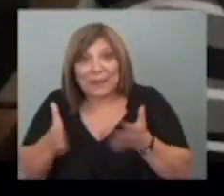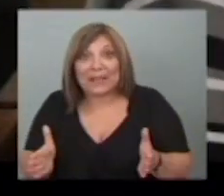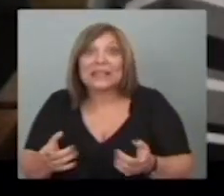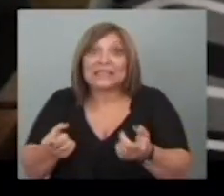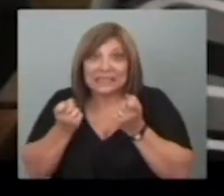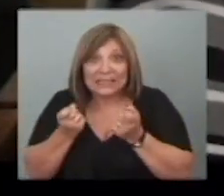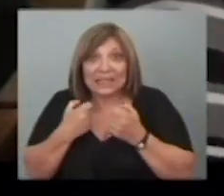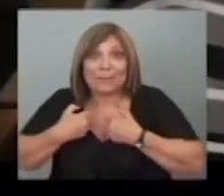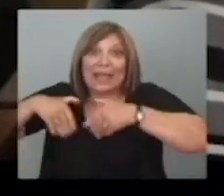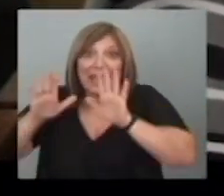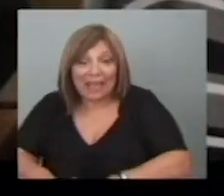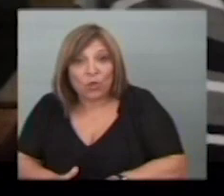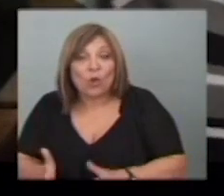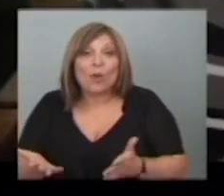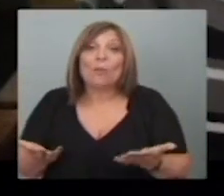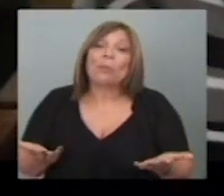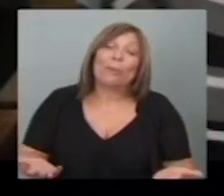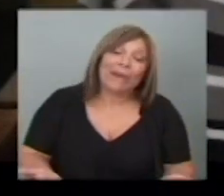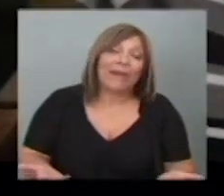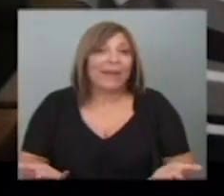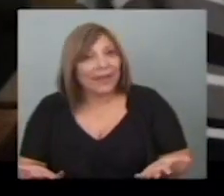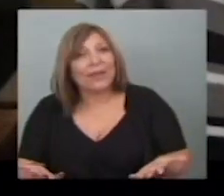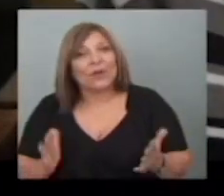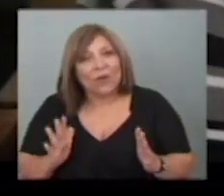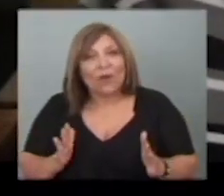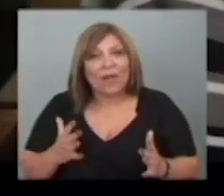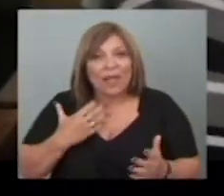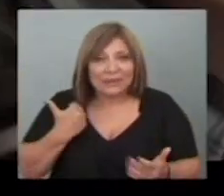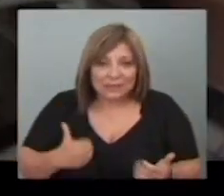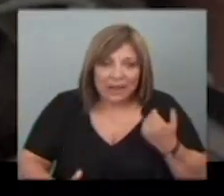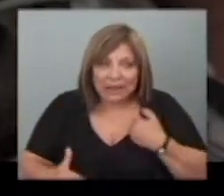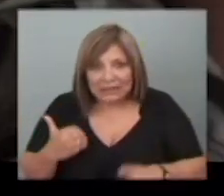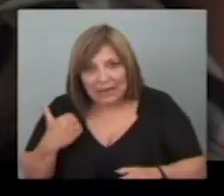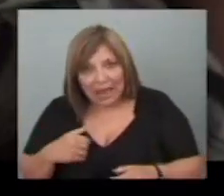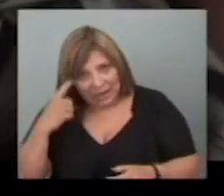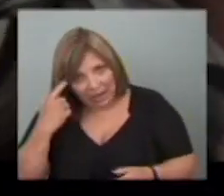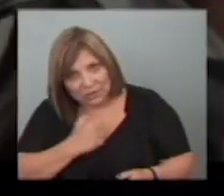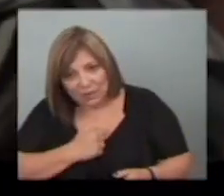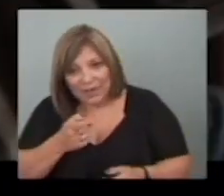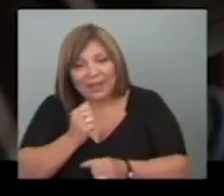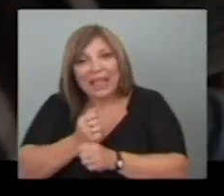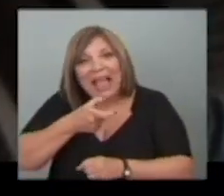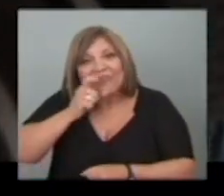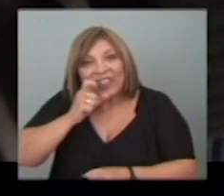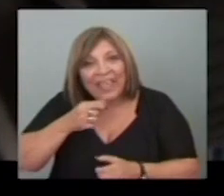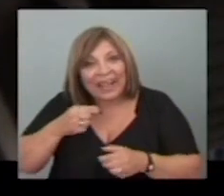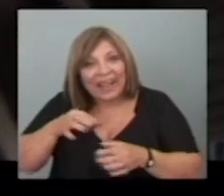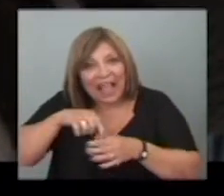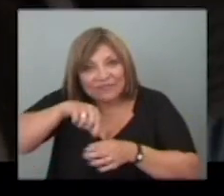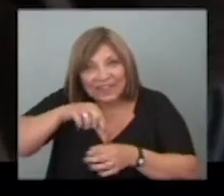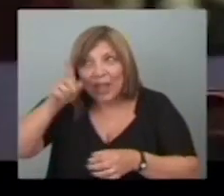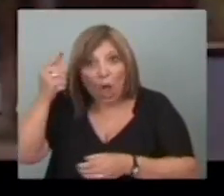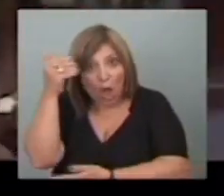verdaderamente te hace quedar, ¿entendés? Pero está, entras a extrañar cosas. Llegó a trabajar en la cafetería de un hotel, allí estuvo el